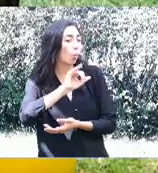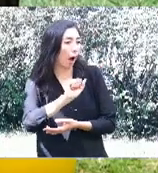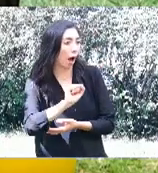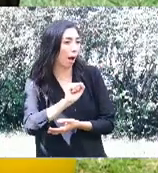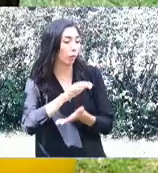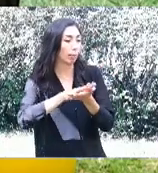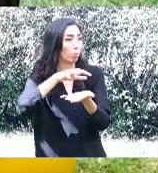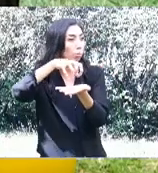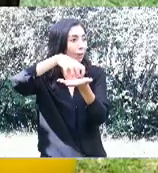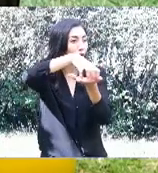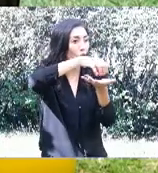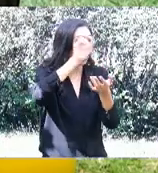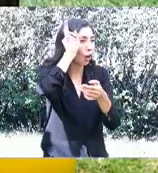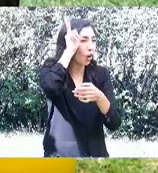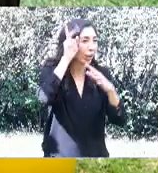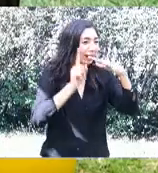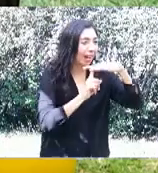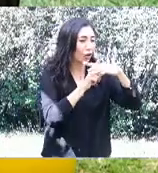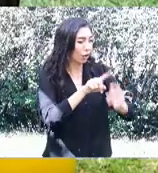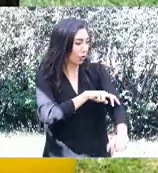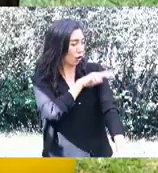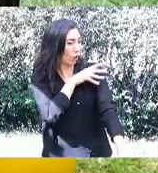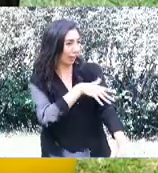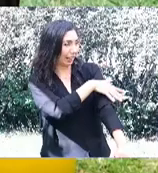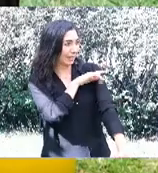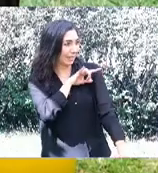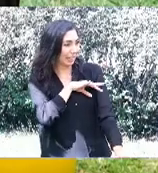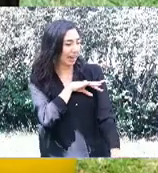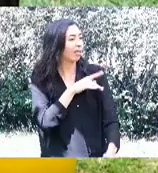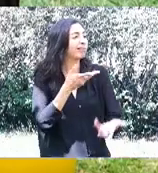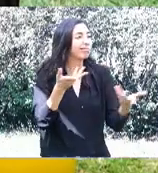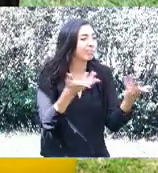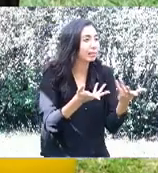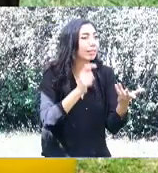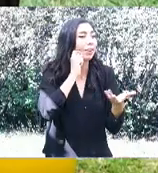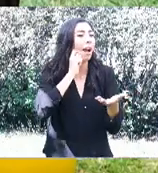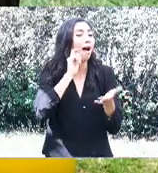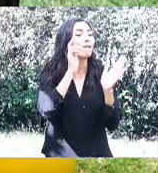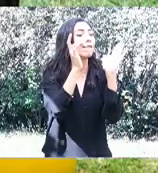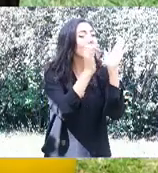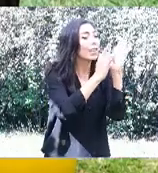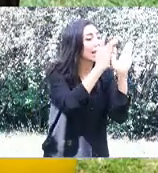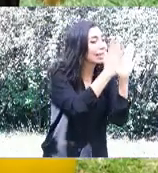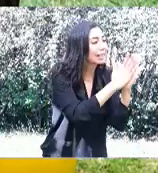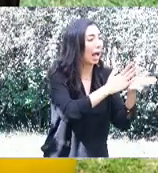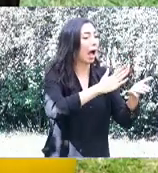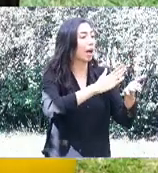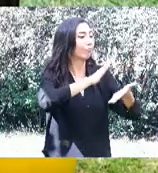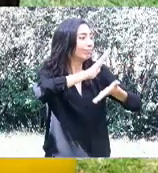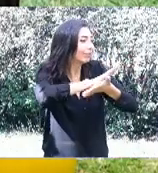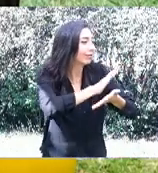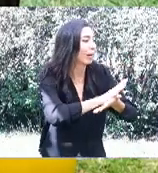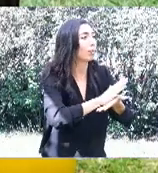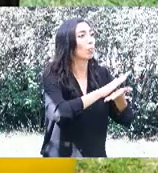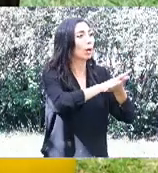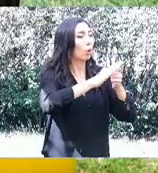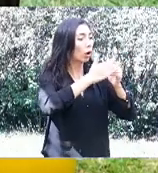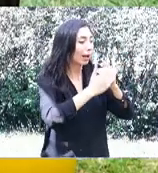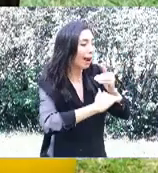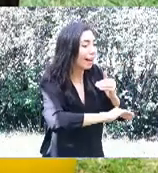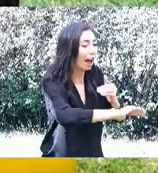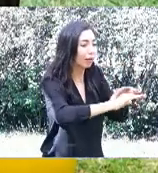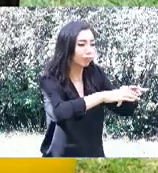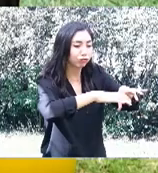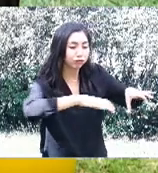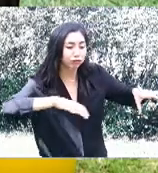en el norte de Chile eh tienen que ver con celebrar fechas para la la limpia de canales y que esa limpia de canales está eh